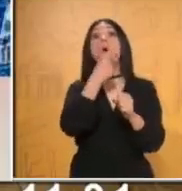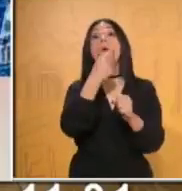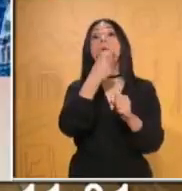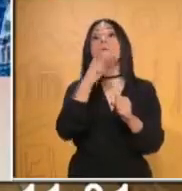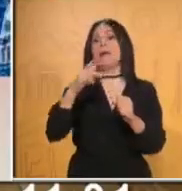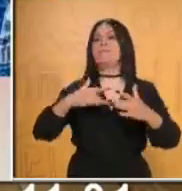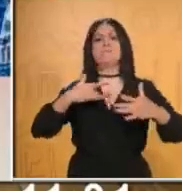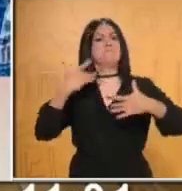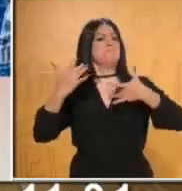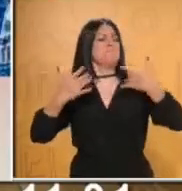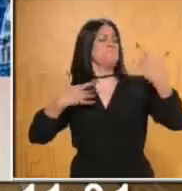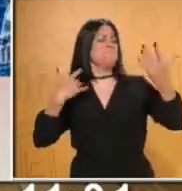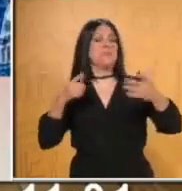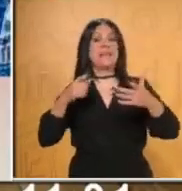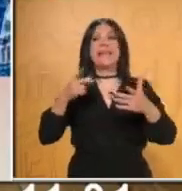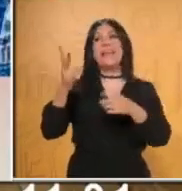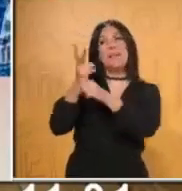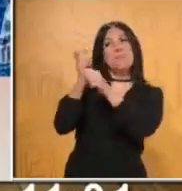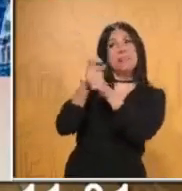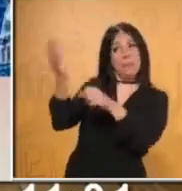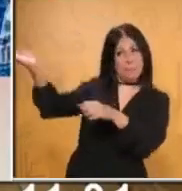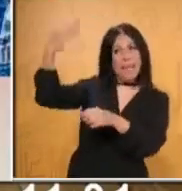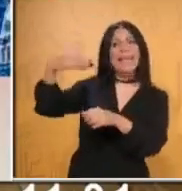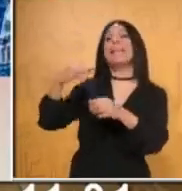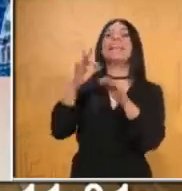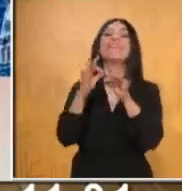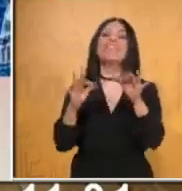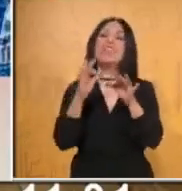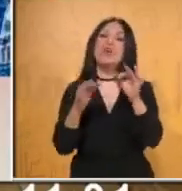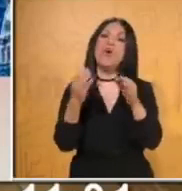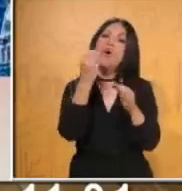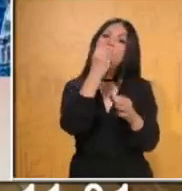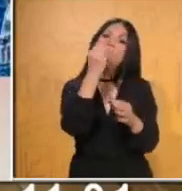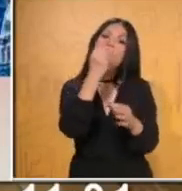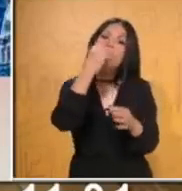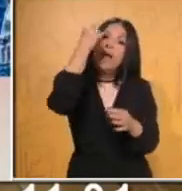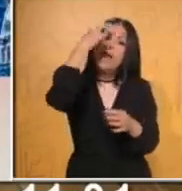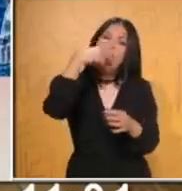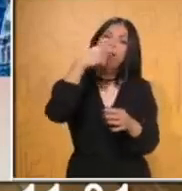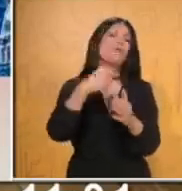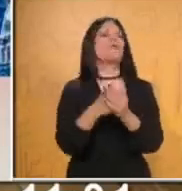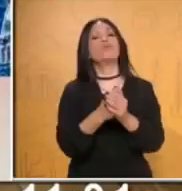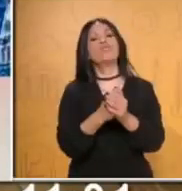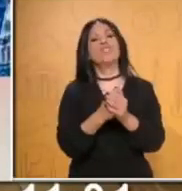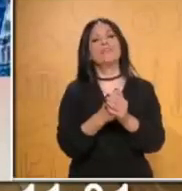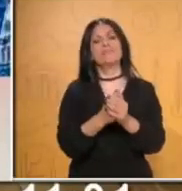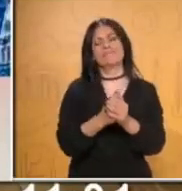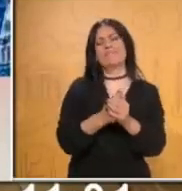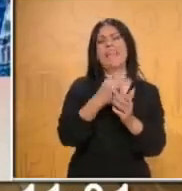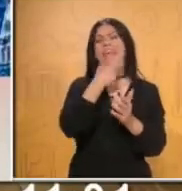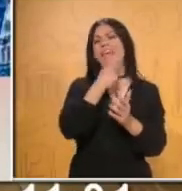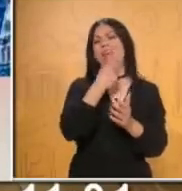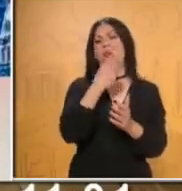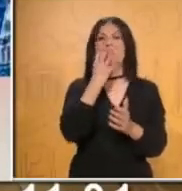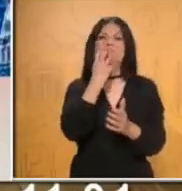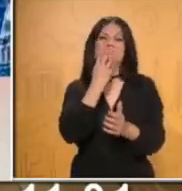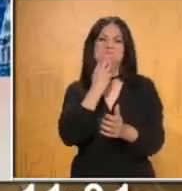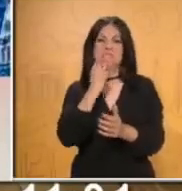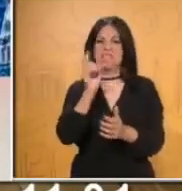de Navidad con su familia. Pero este se niega a asistir, argumentando que celebrar la Navidad es pura